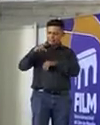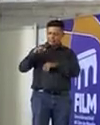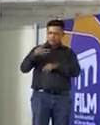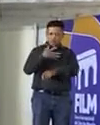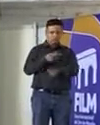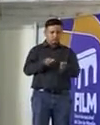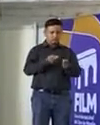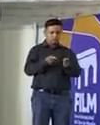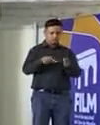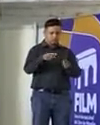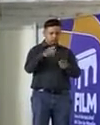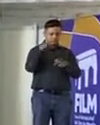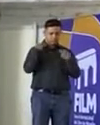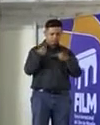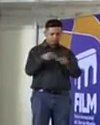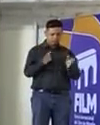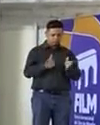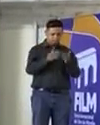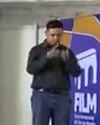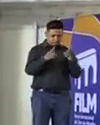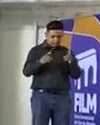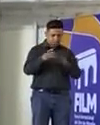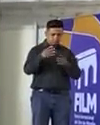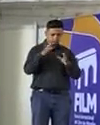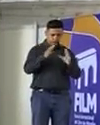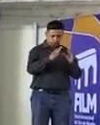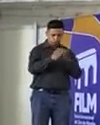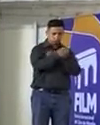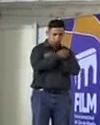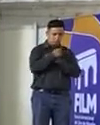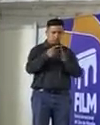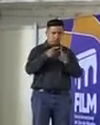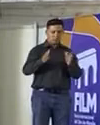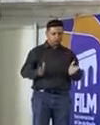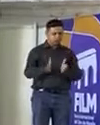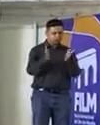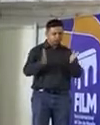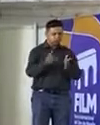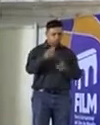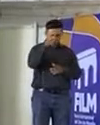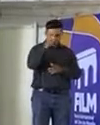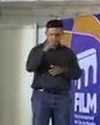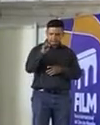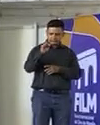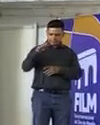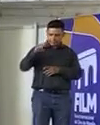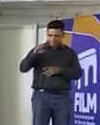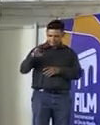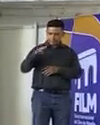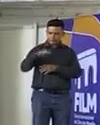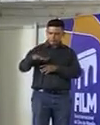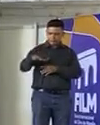Colegiado de Profesionalización Docente, Desarrollo Educativo y Fomento Cultural del Comité Ejecutivo Nacional del CENTE Michoacán.